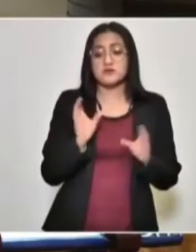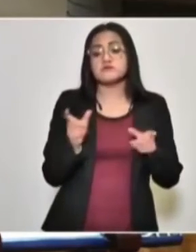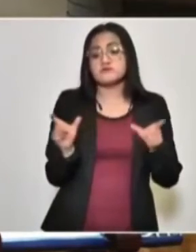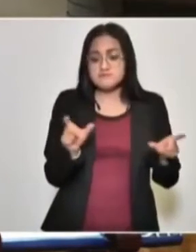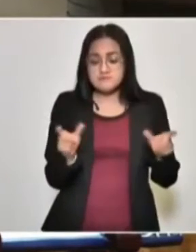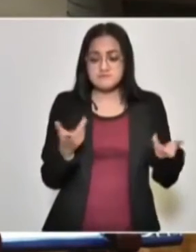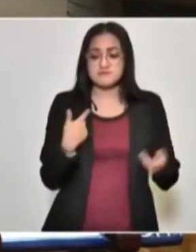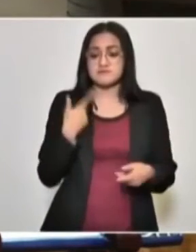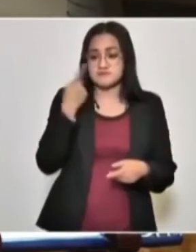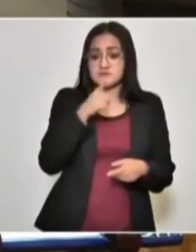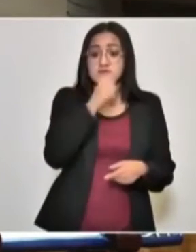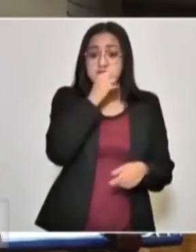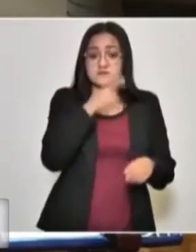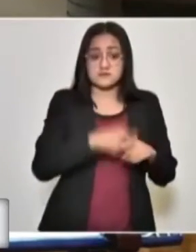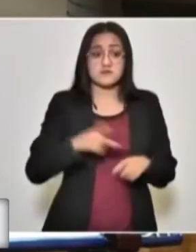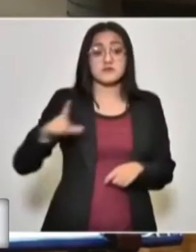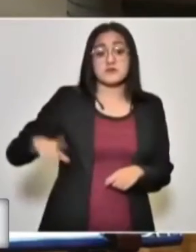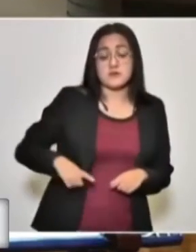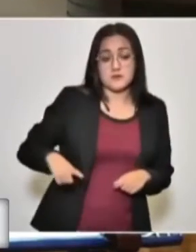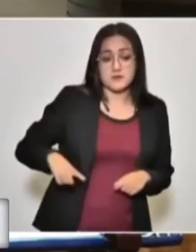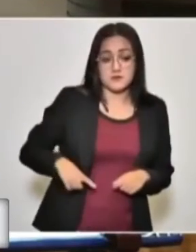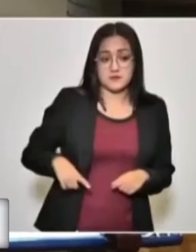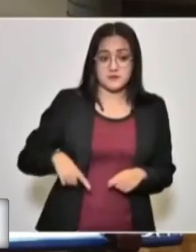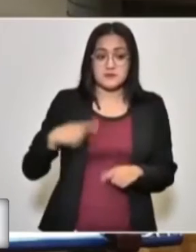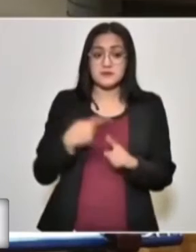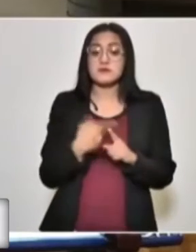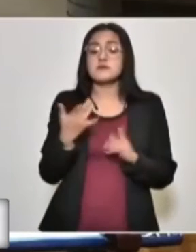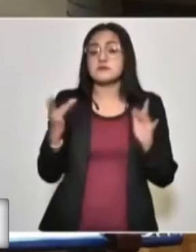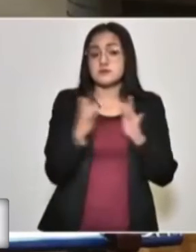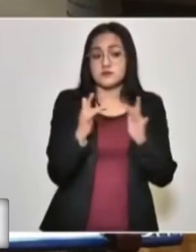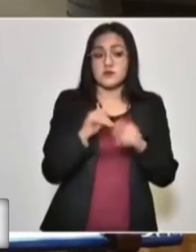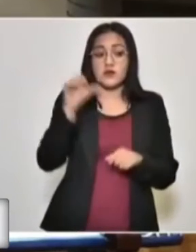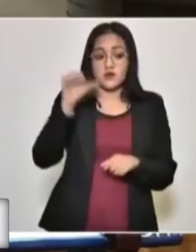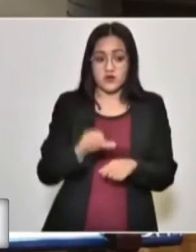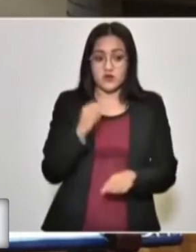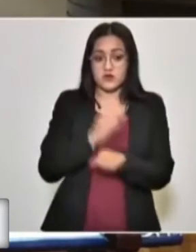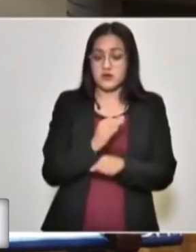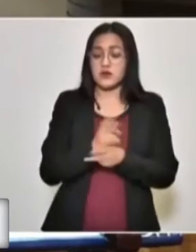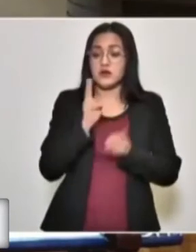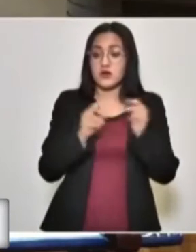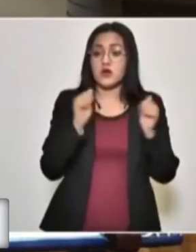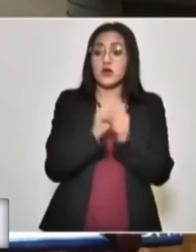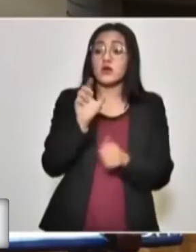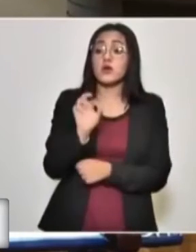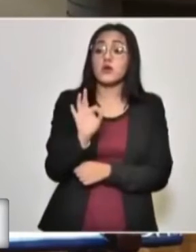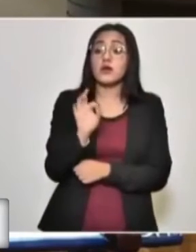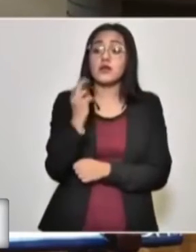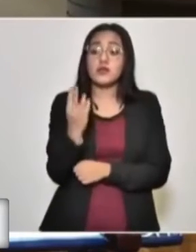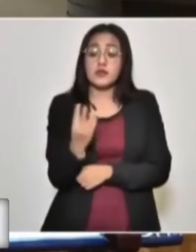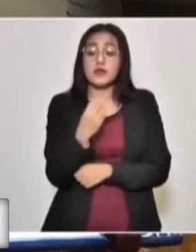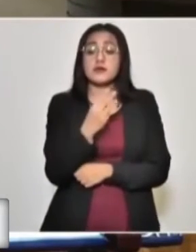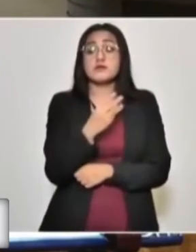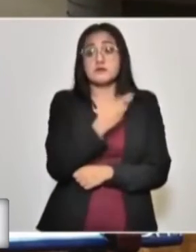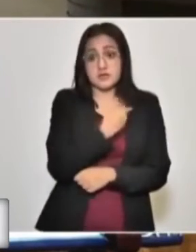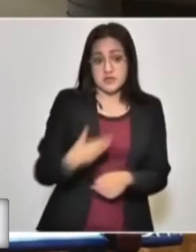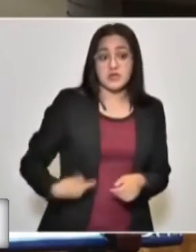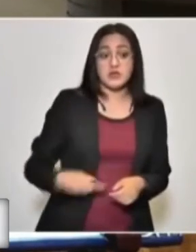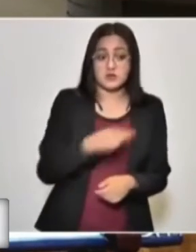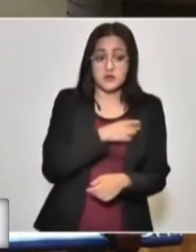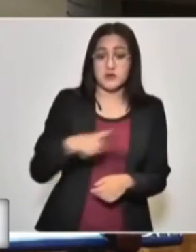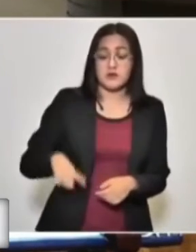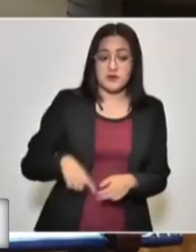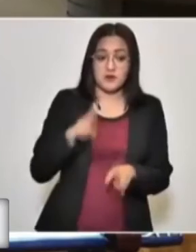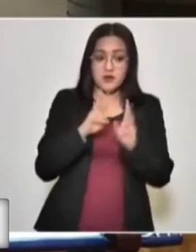he instruido a la Secretaria de Gobernación para que se ponga en contacto. Hoy mismo hablará con 43 presidentes municipales,